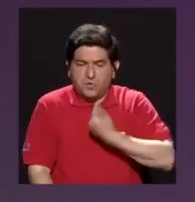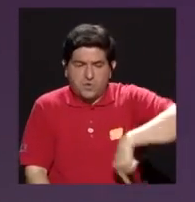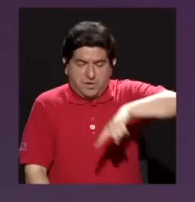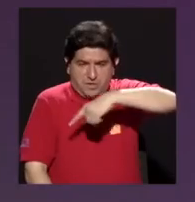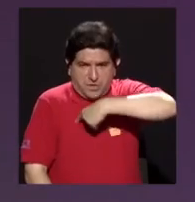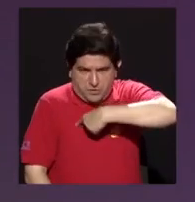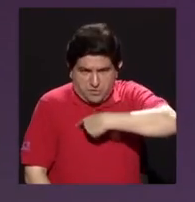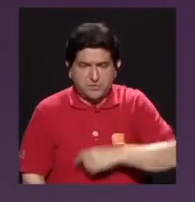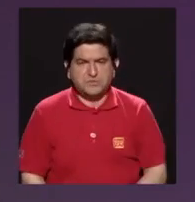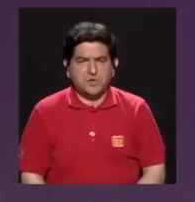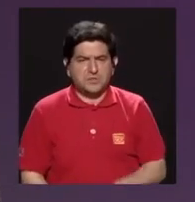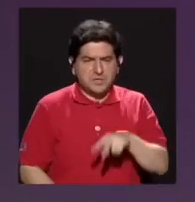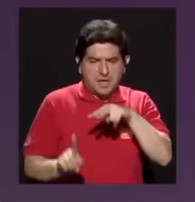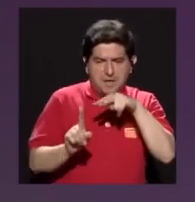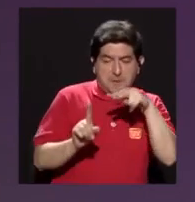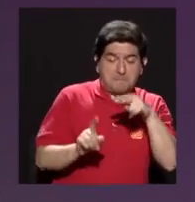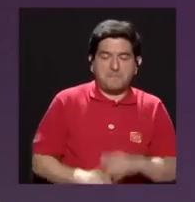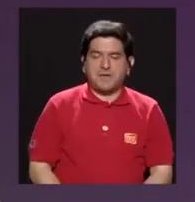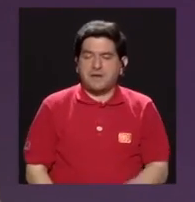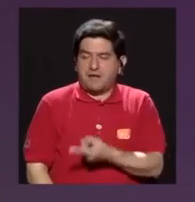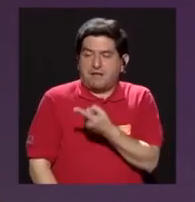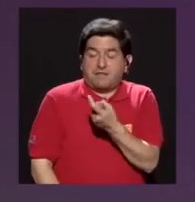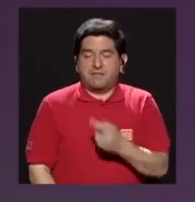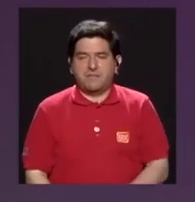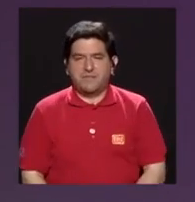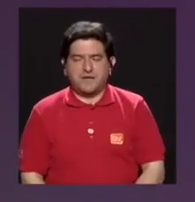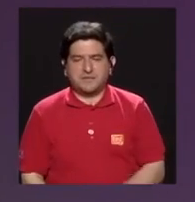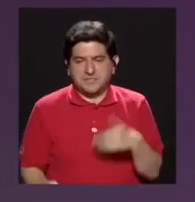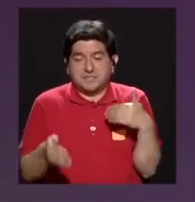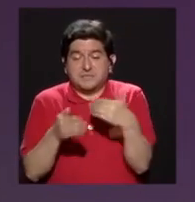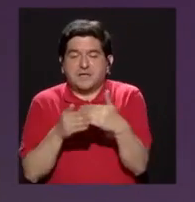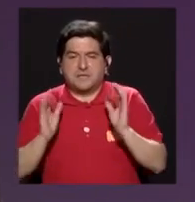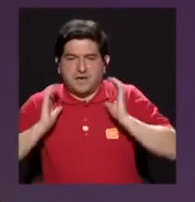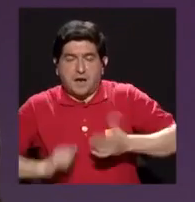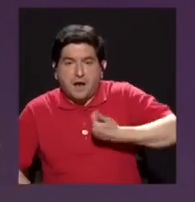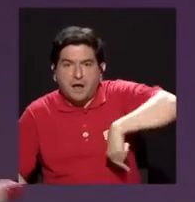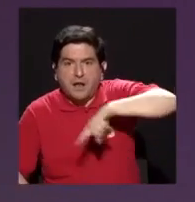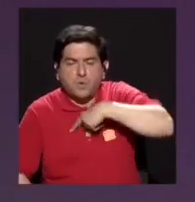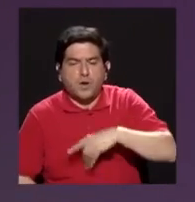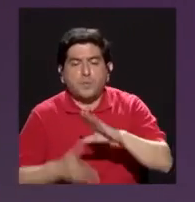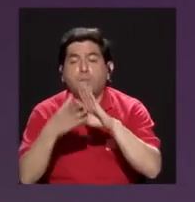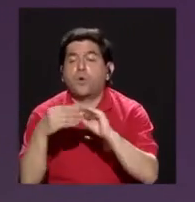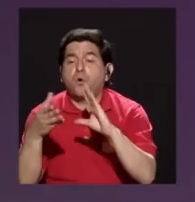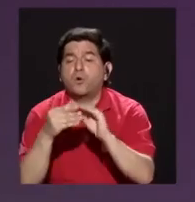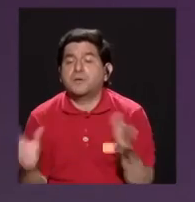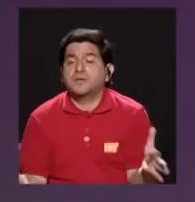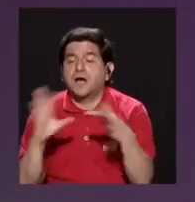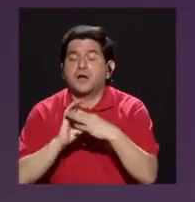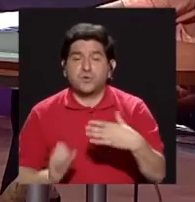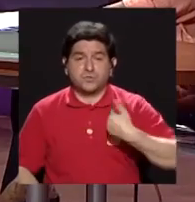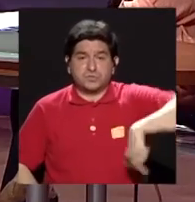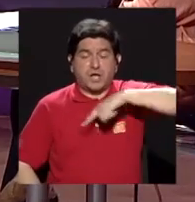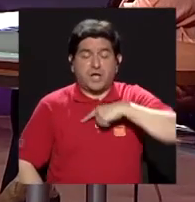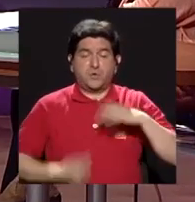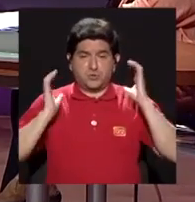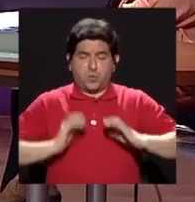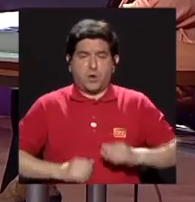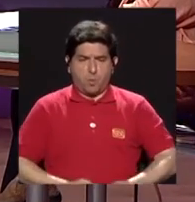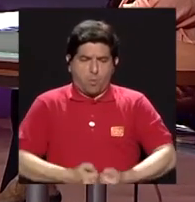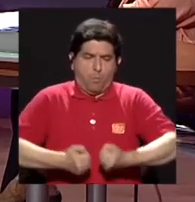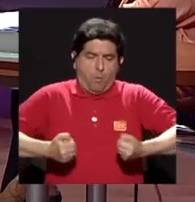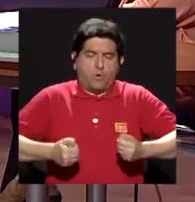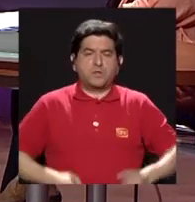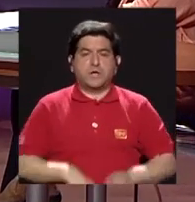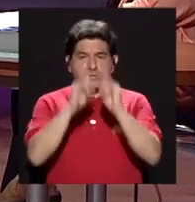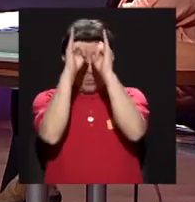recibido miradas insinuantes acercamientos a nuestro cuerpo comentarios sobre nuestro cuerpo si somos muy gordas y somos muy